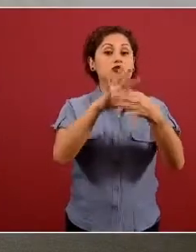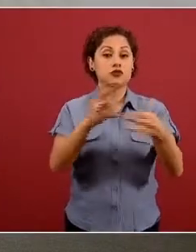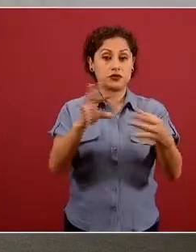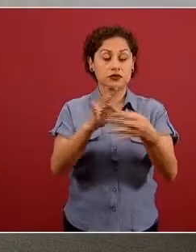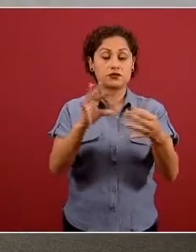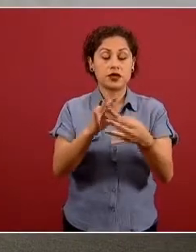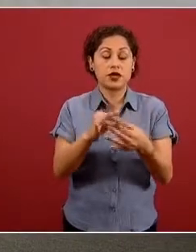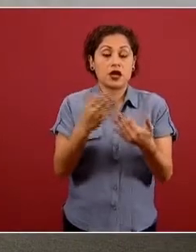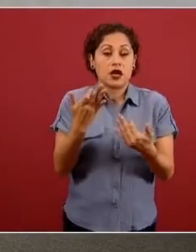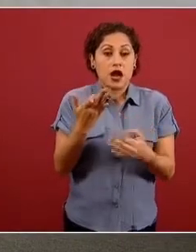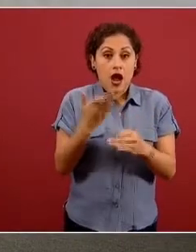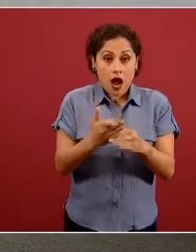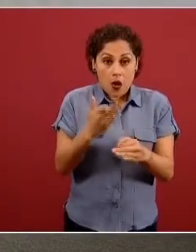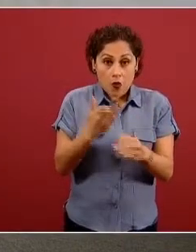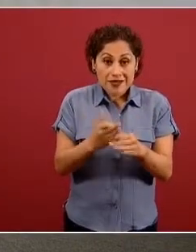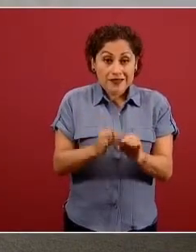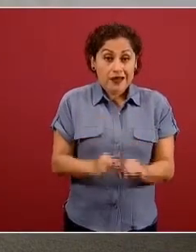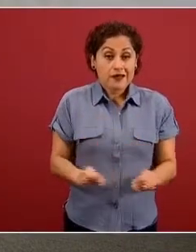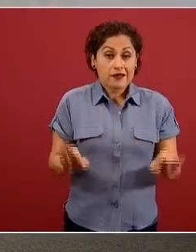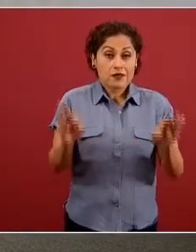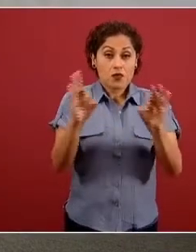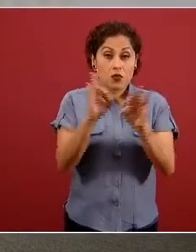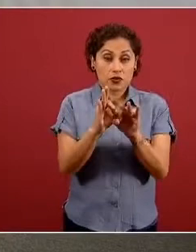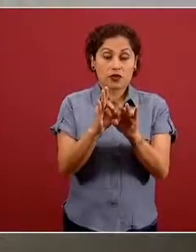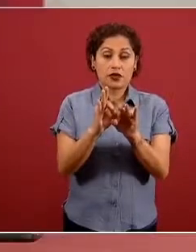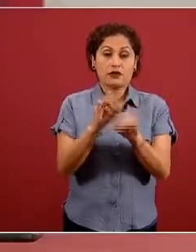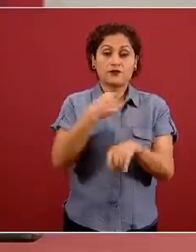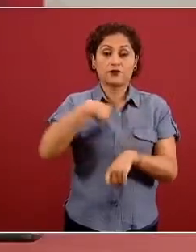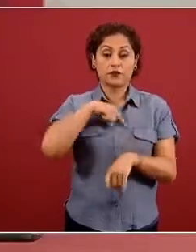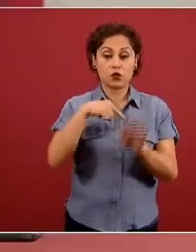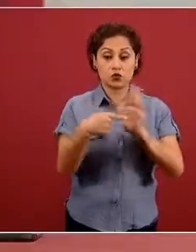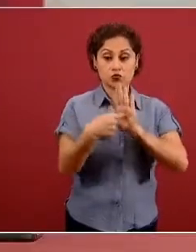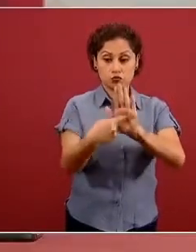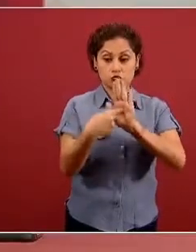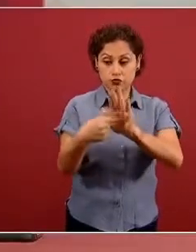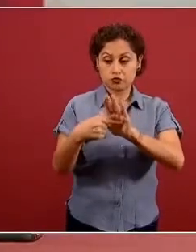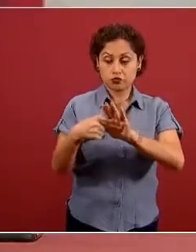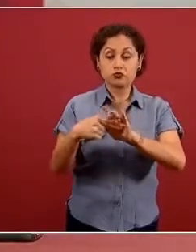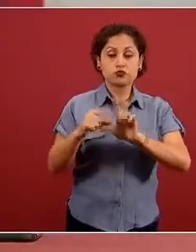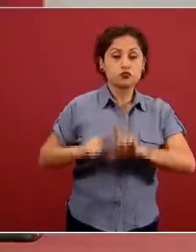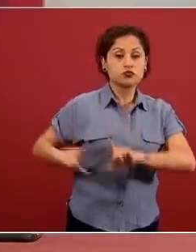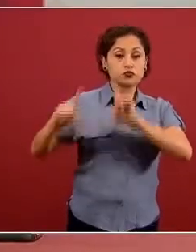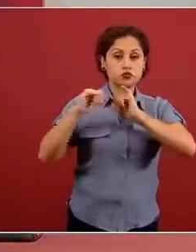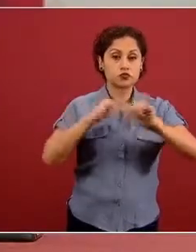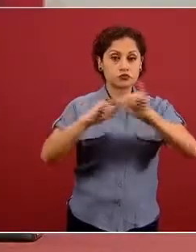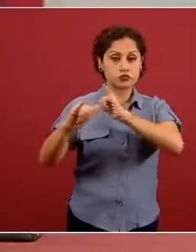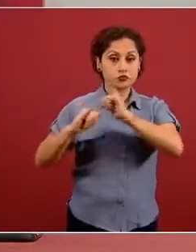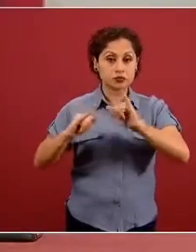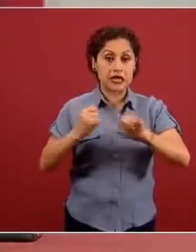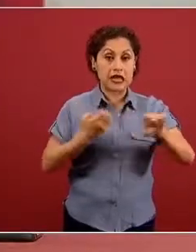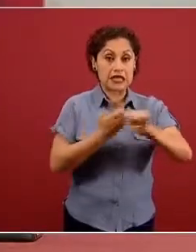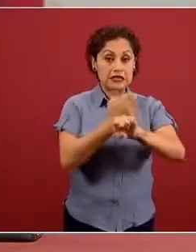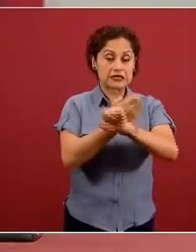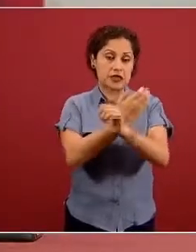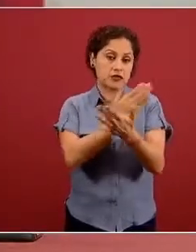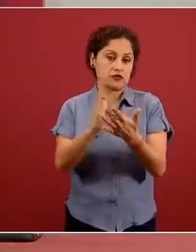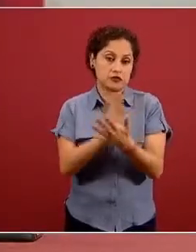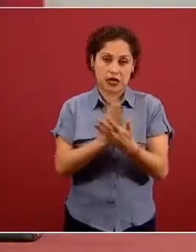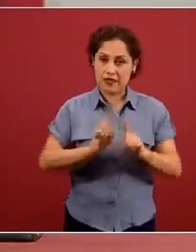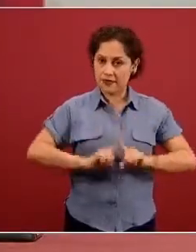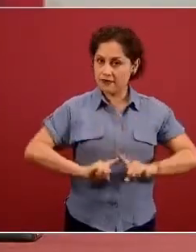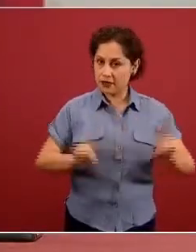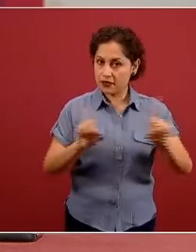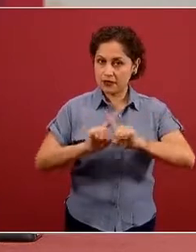de transmisión, como lo mostramos cada noche en el mapa, es diferente en distintos territorios, en cada territorio